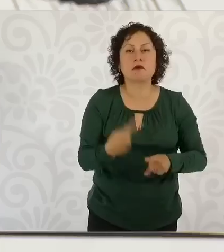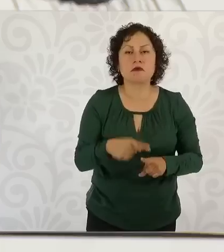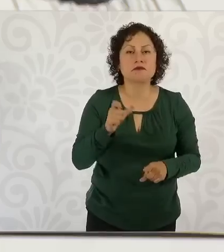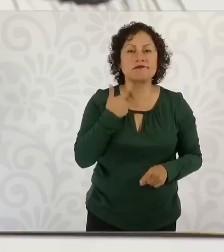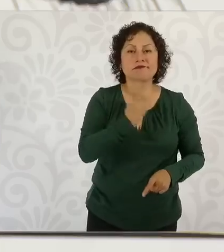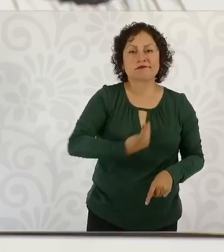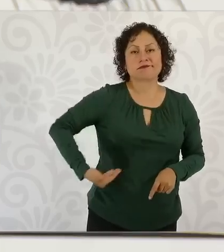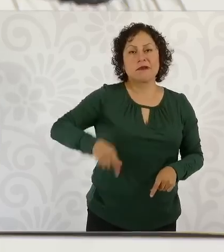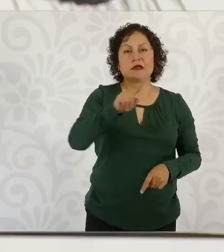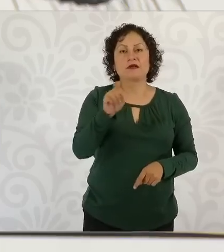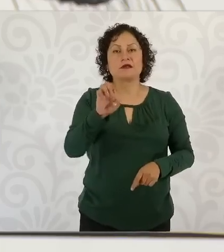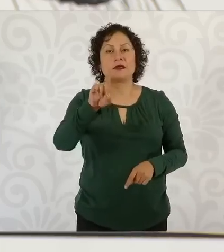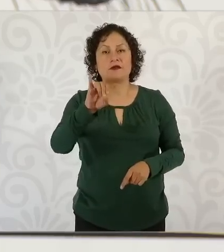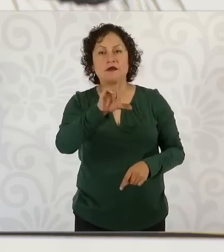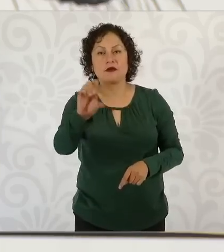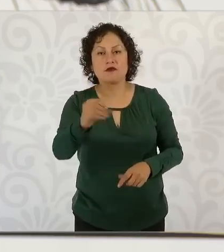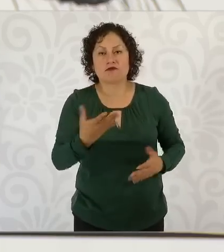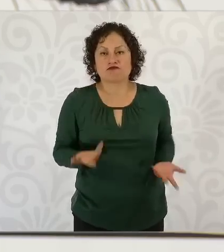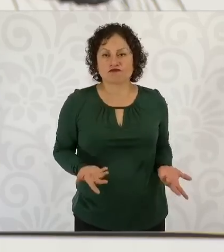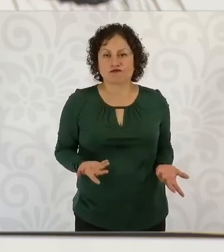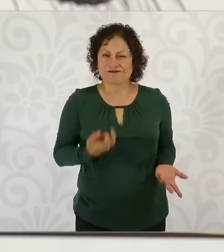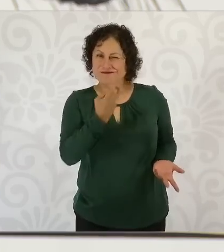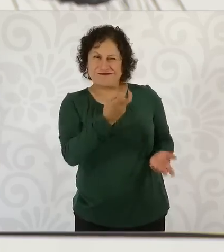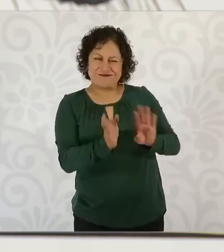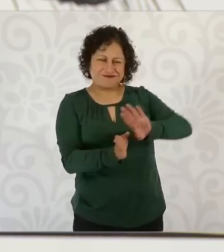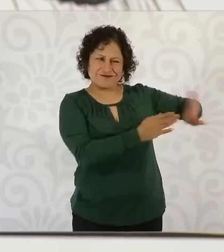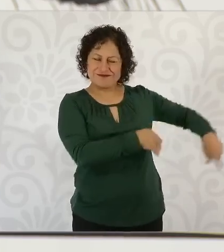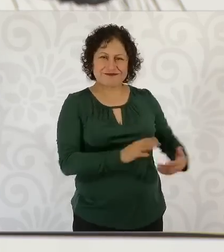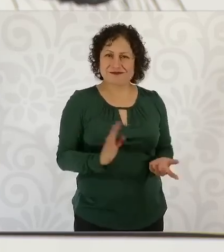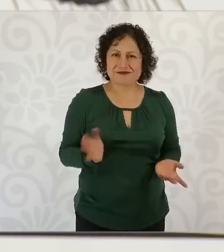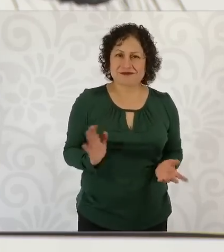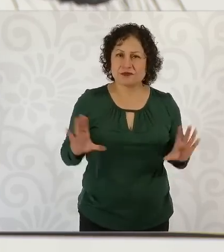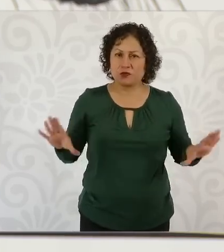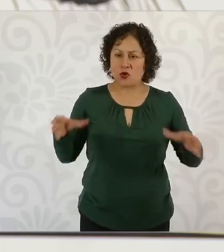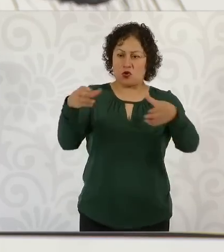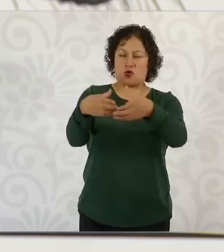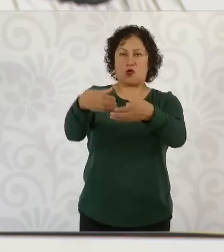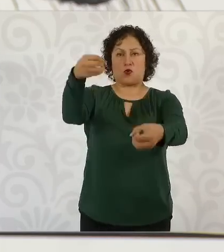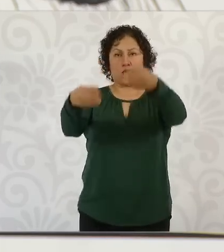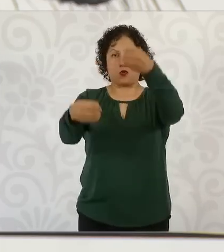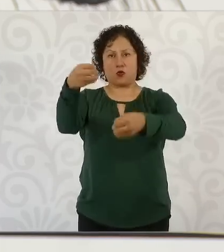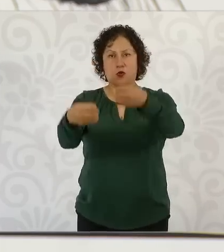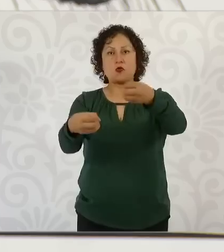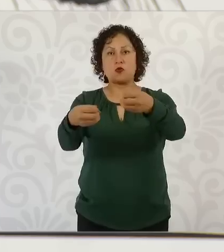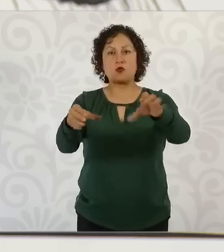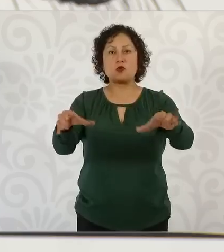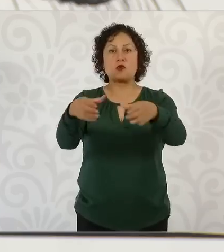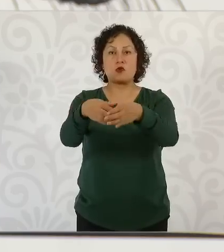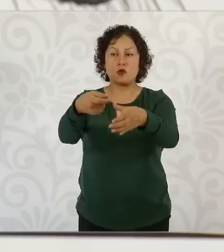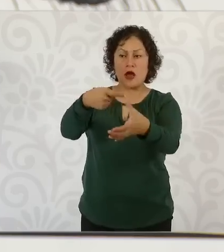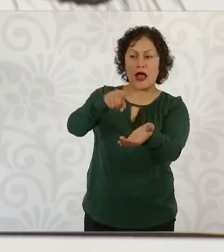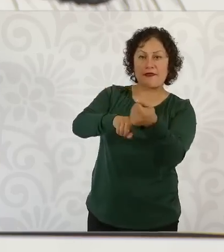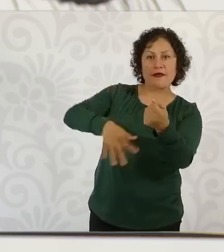No, para sanear el Poder Judicial, que reconocido por su propia presidenta está llena de